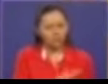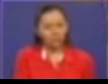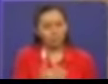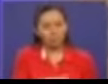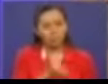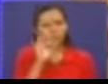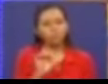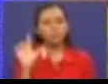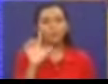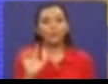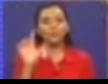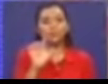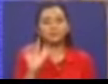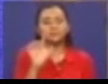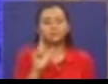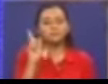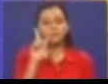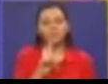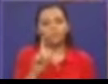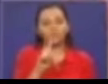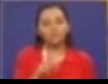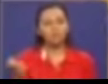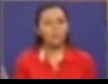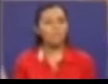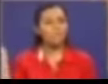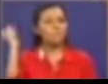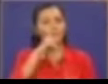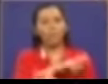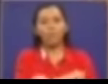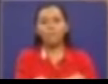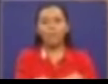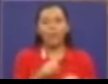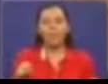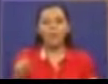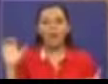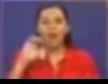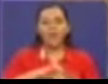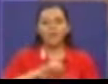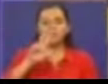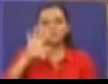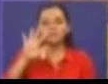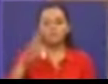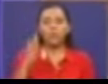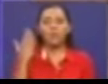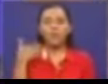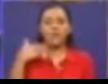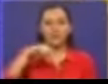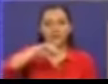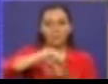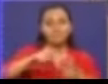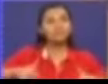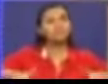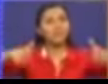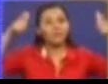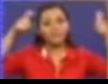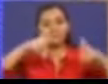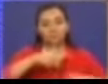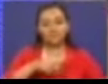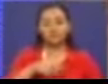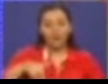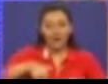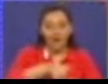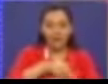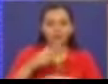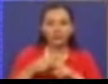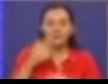lunes también explotó una bomba en la sede de Alianza País en Guayaquil, en nuestra sede principal, allá en Esmeraldas